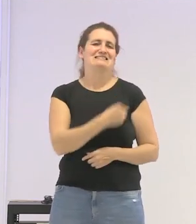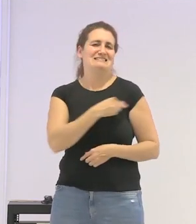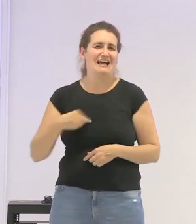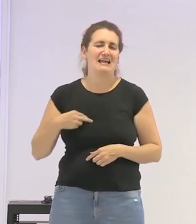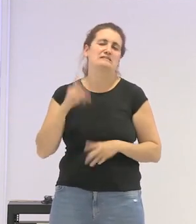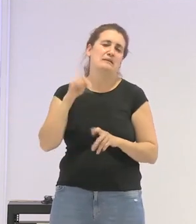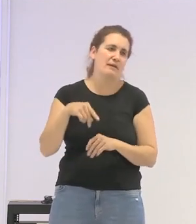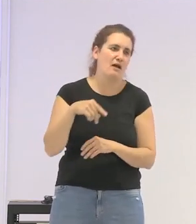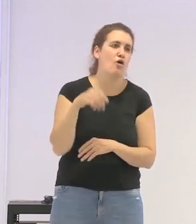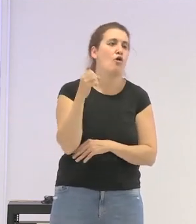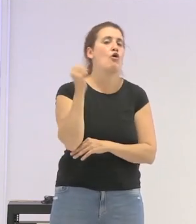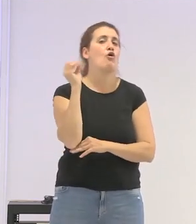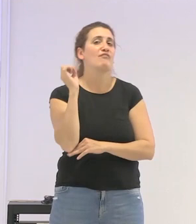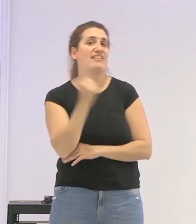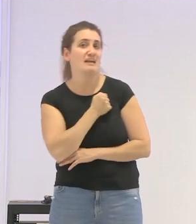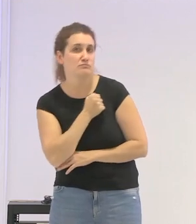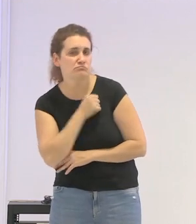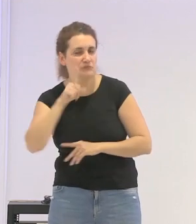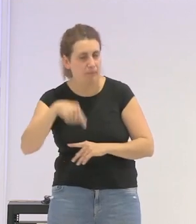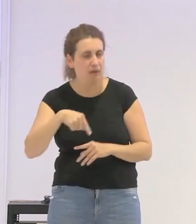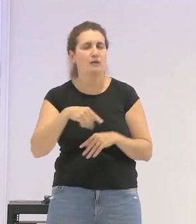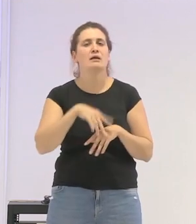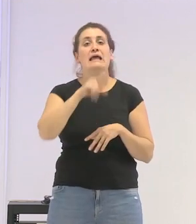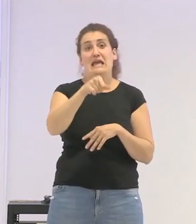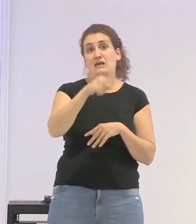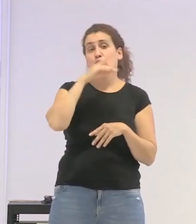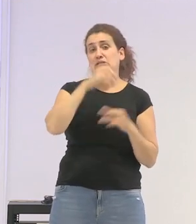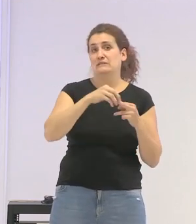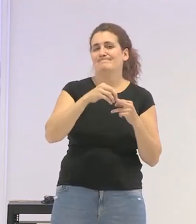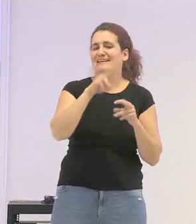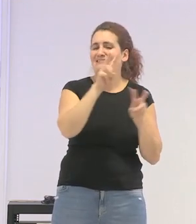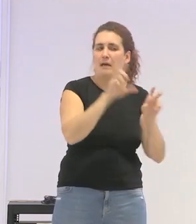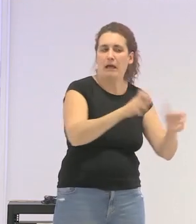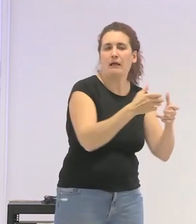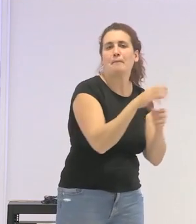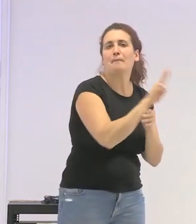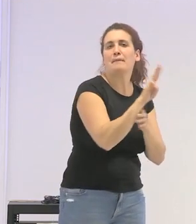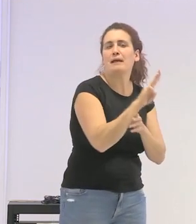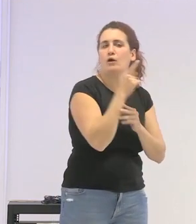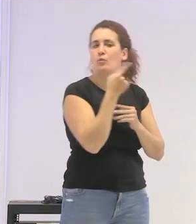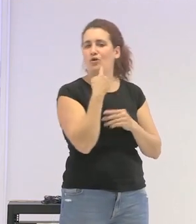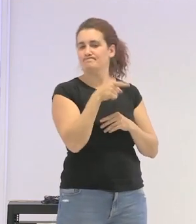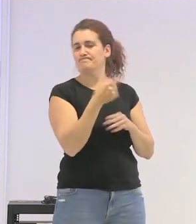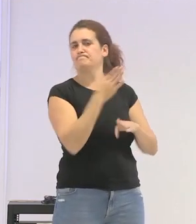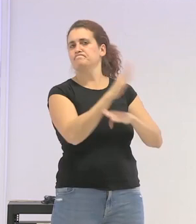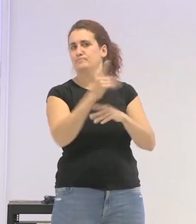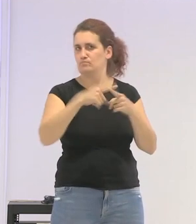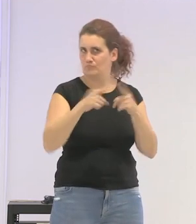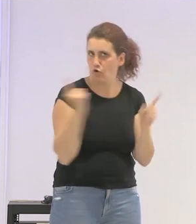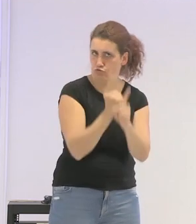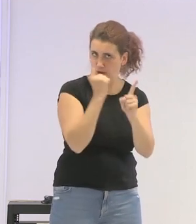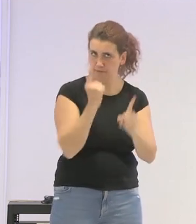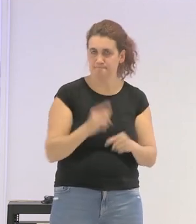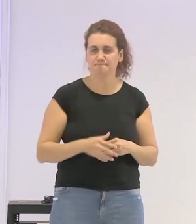episcopal también estaba muy movilizada, y ahí pues un sector del PP, que era este sector neocon, también tenía estas posiciones, ¿no? Pero